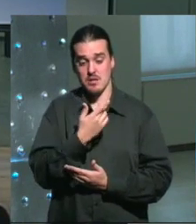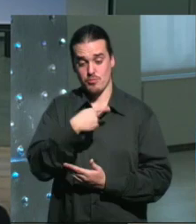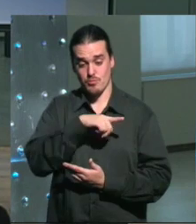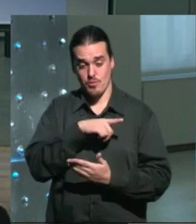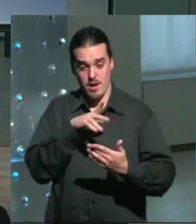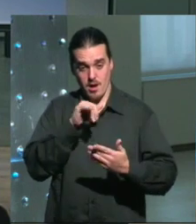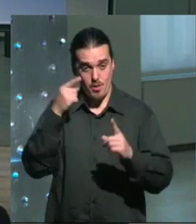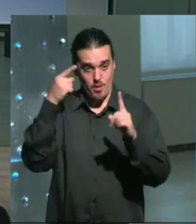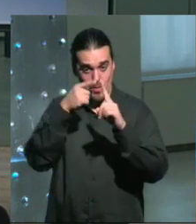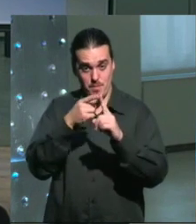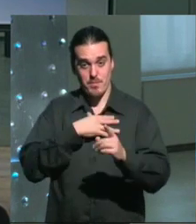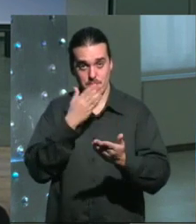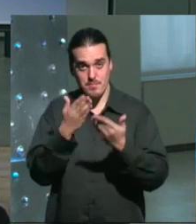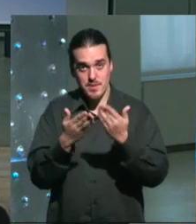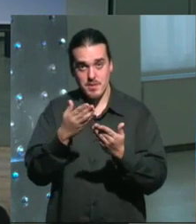mejorable.